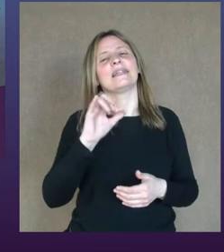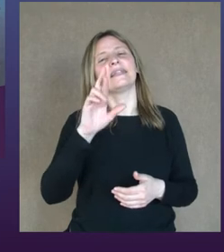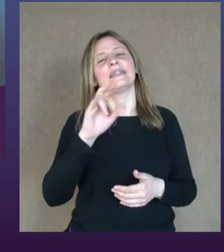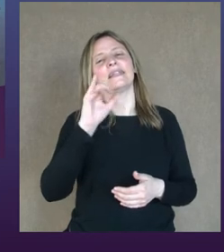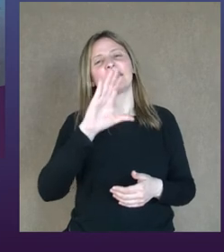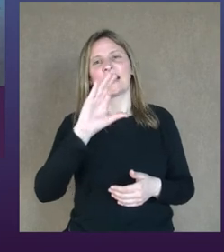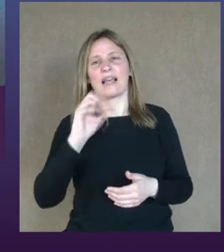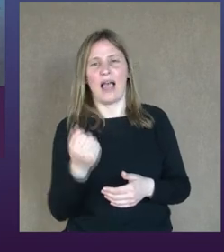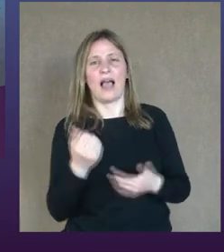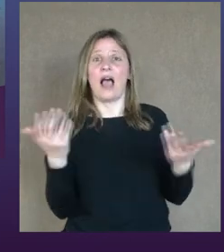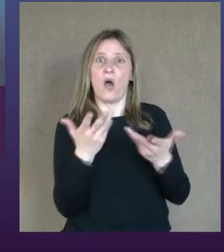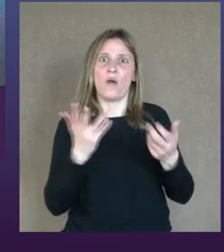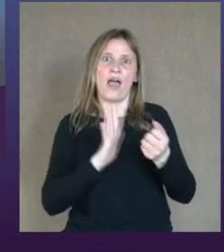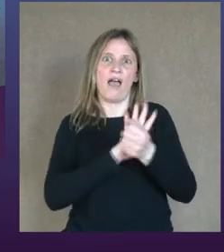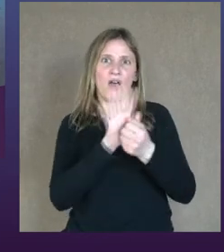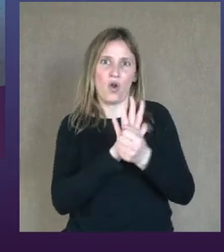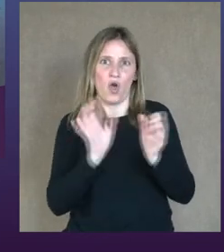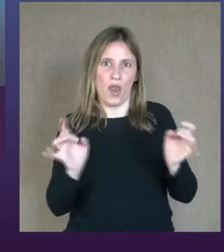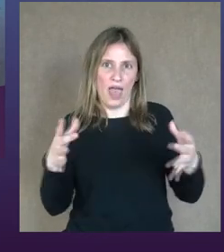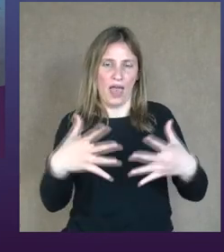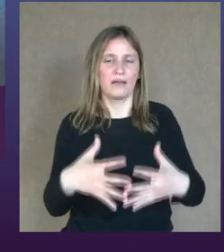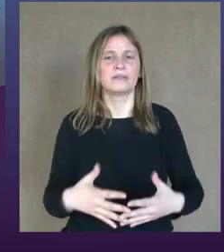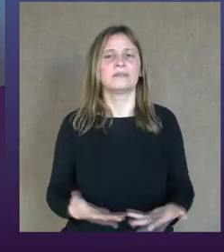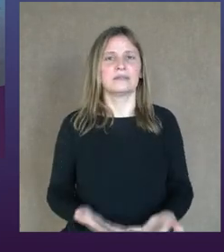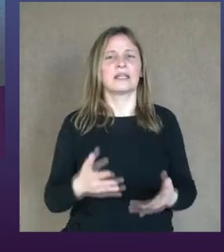crisis sanitaria y cierre de fronteras?